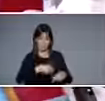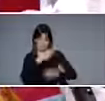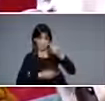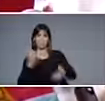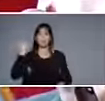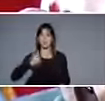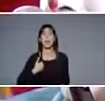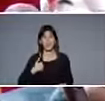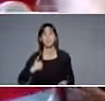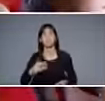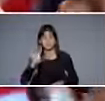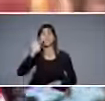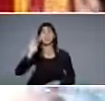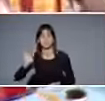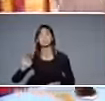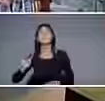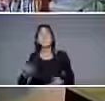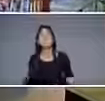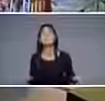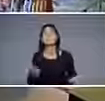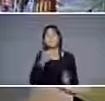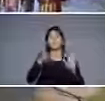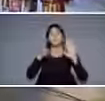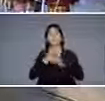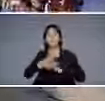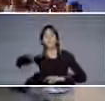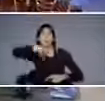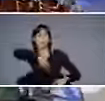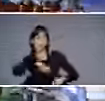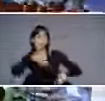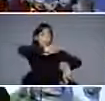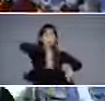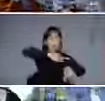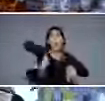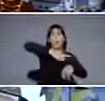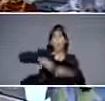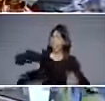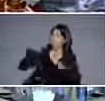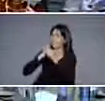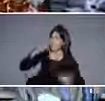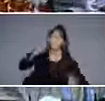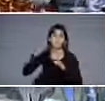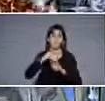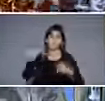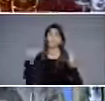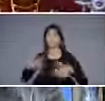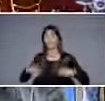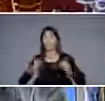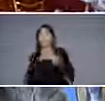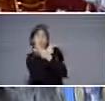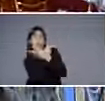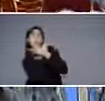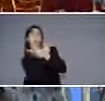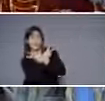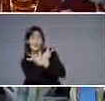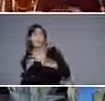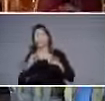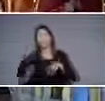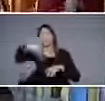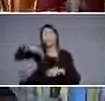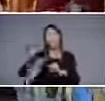10 por horas no hay quien eche más, coño, que los camareros están en casa